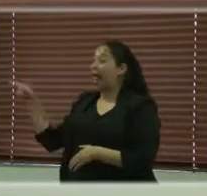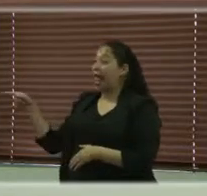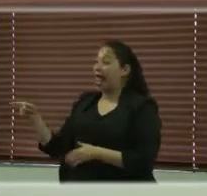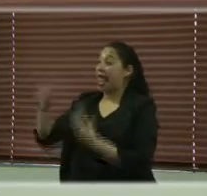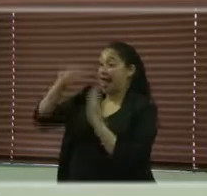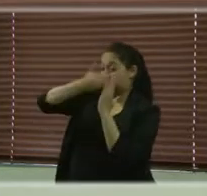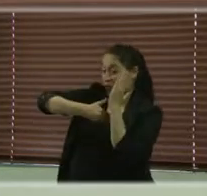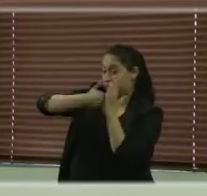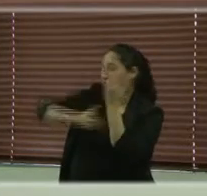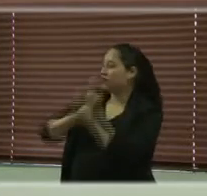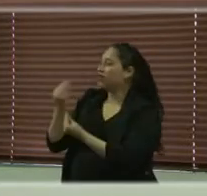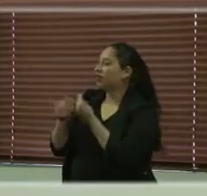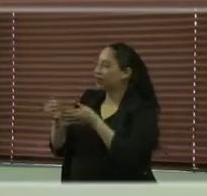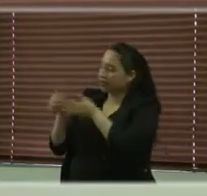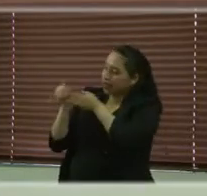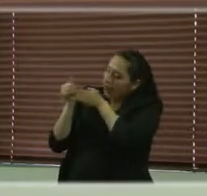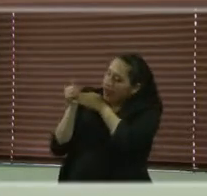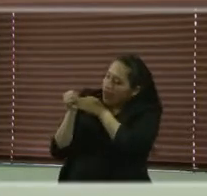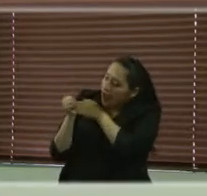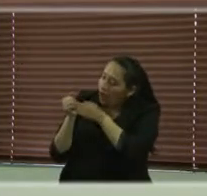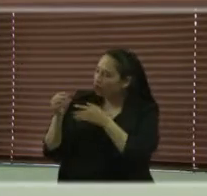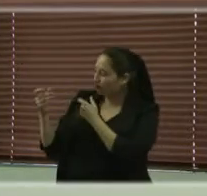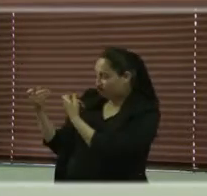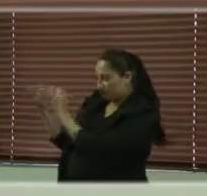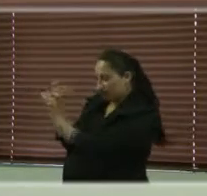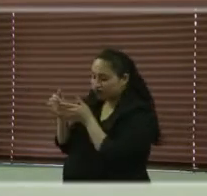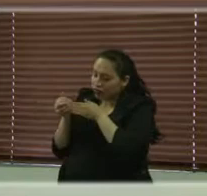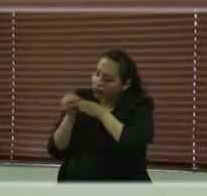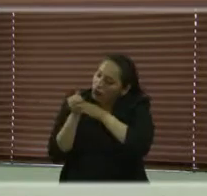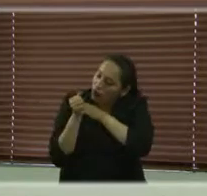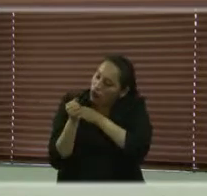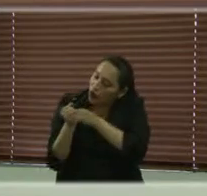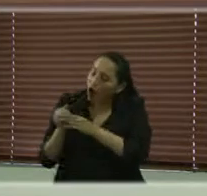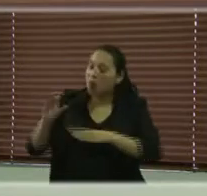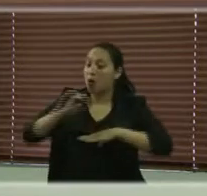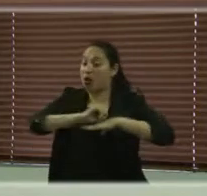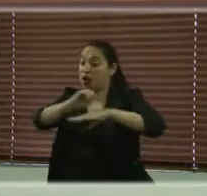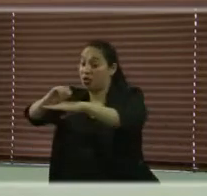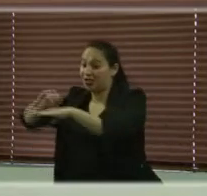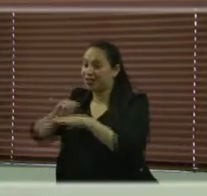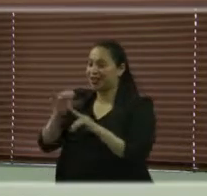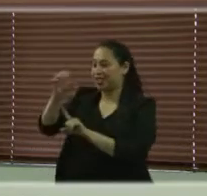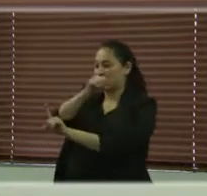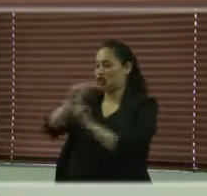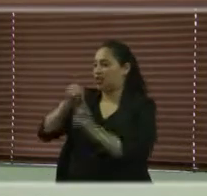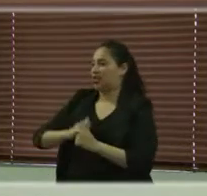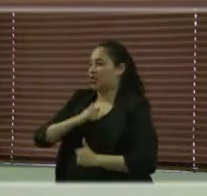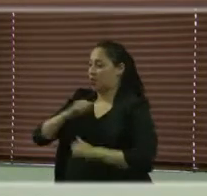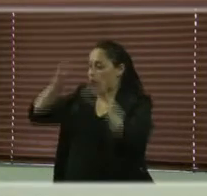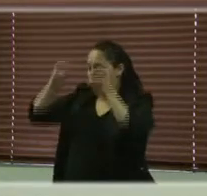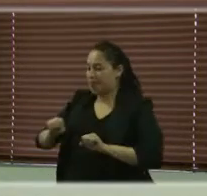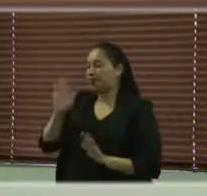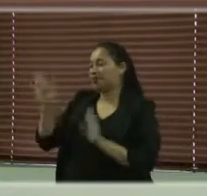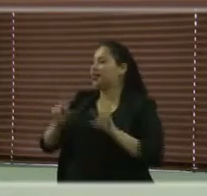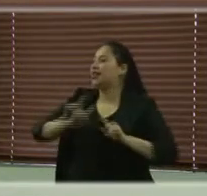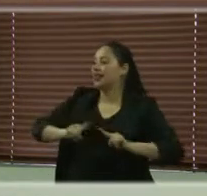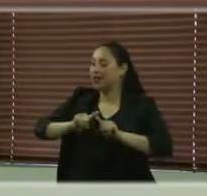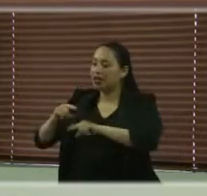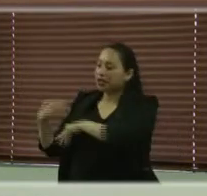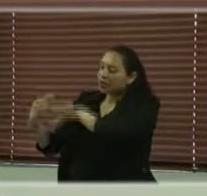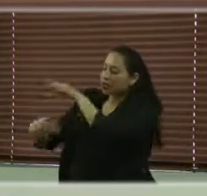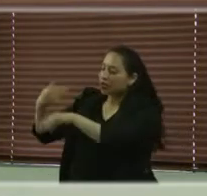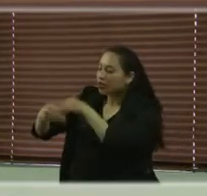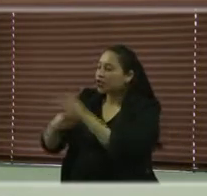directrices sobre las diferentes formas como las organizaciones de sociedad civil pueden participar en los diferentes procedimientos del comité